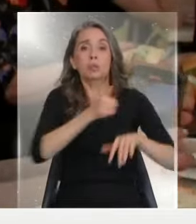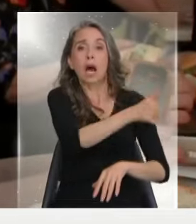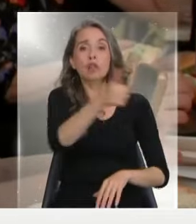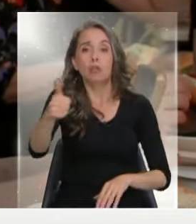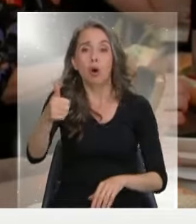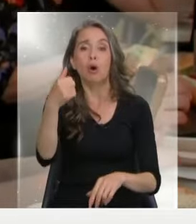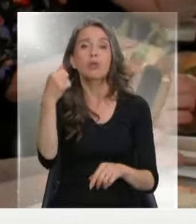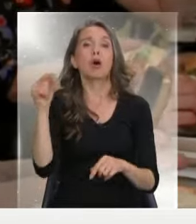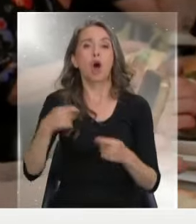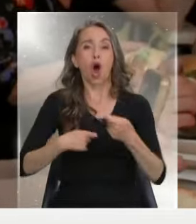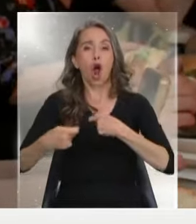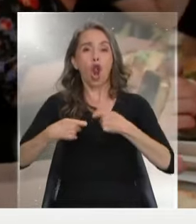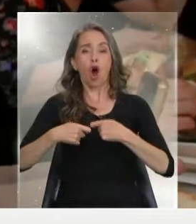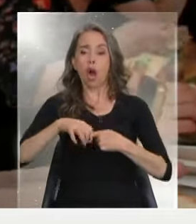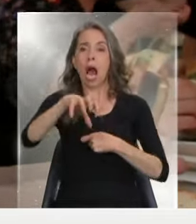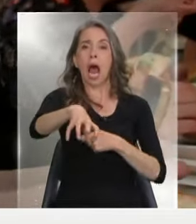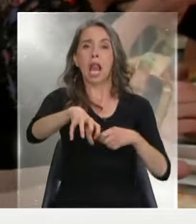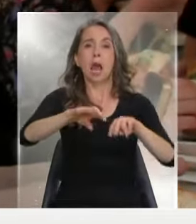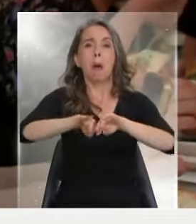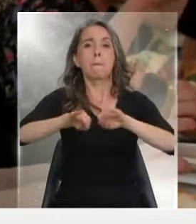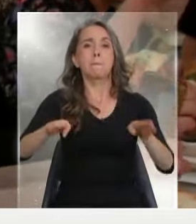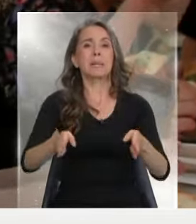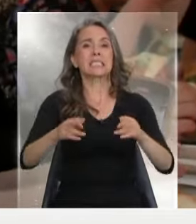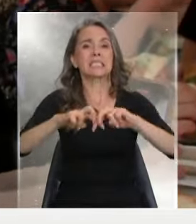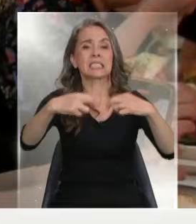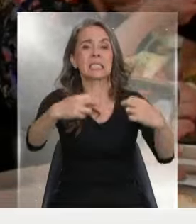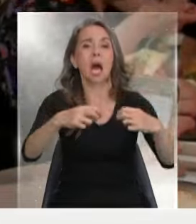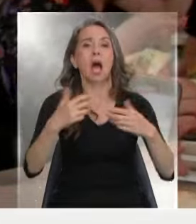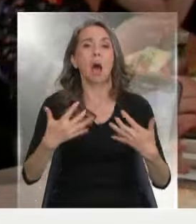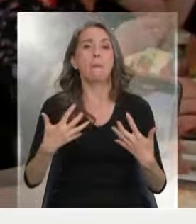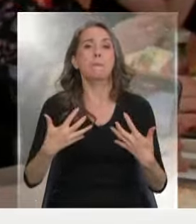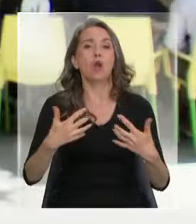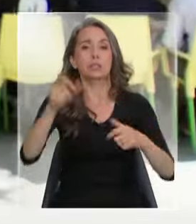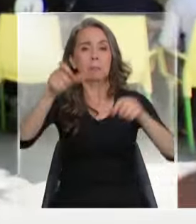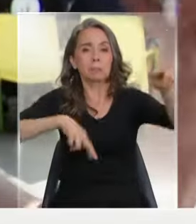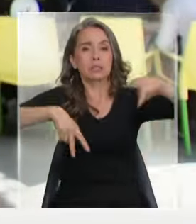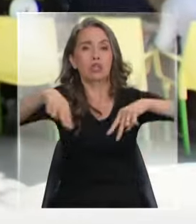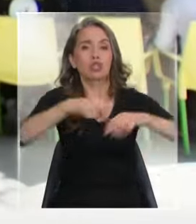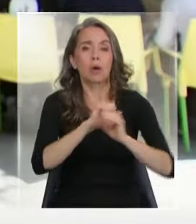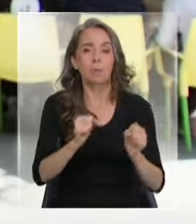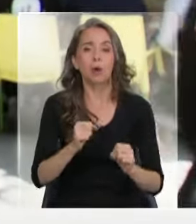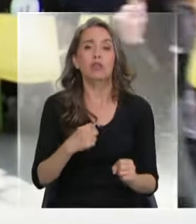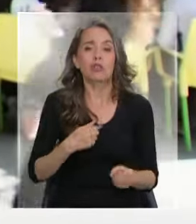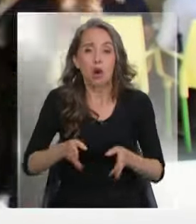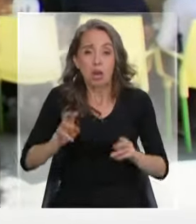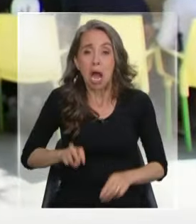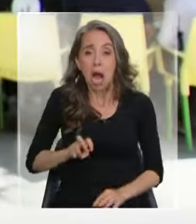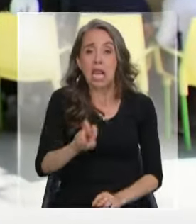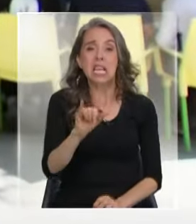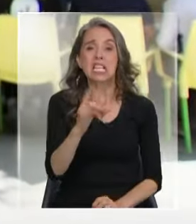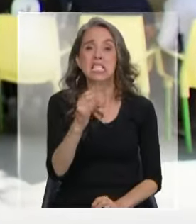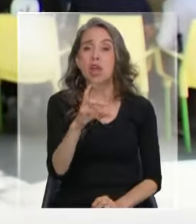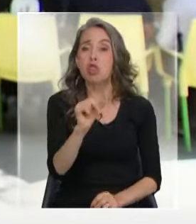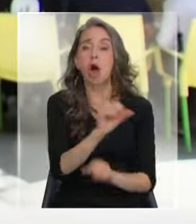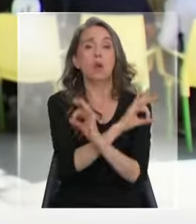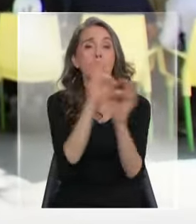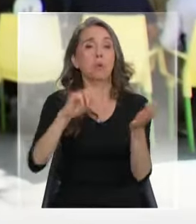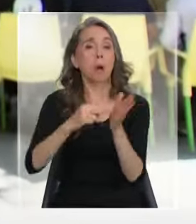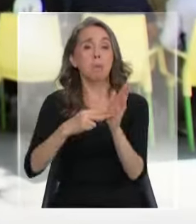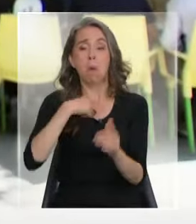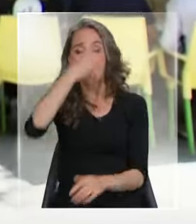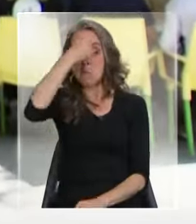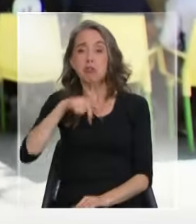personal o propio del local. Creo que interrumpe el tránsito normal de las personas. Yo he pasado por Isidora y nunca he tenido problema como